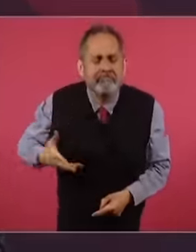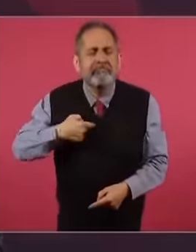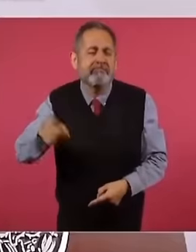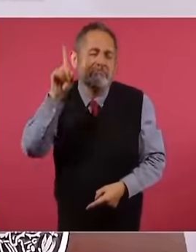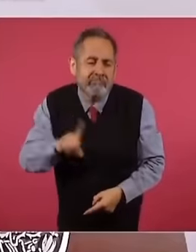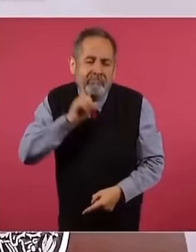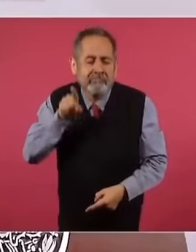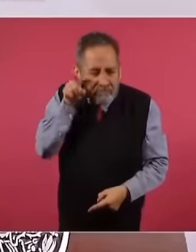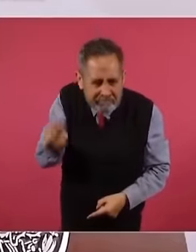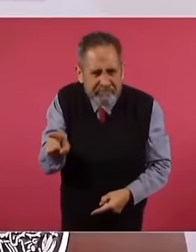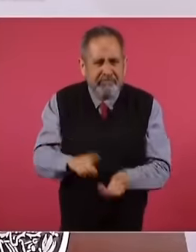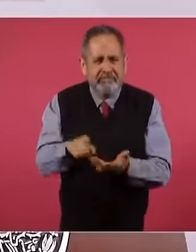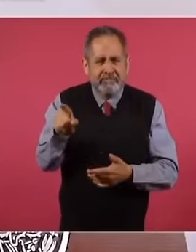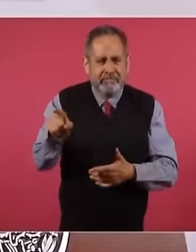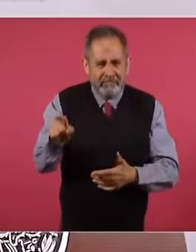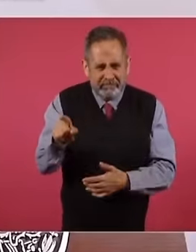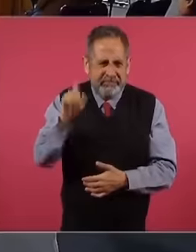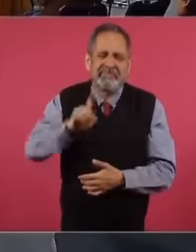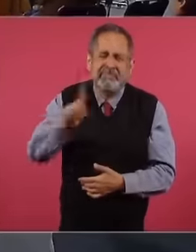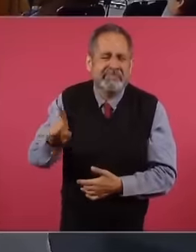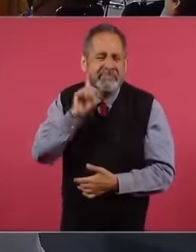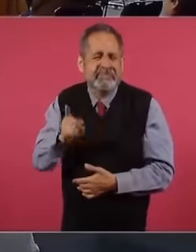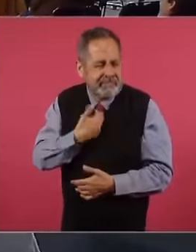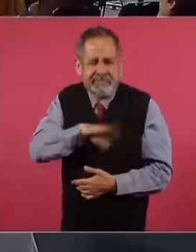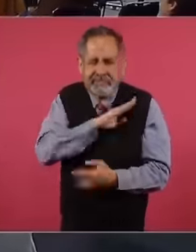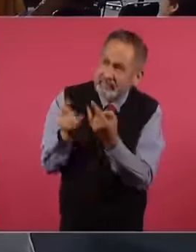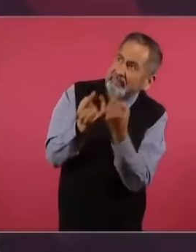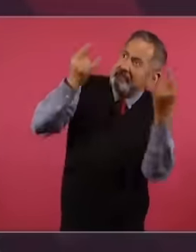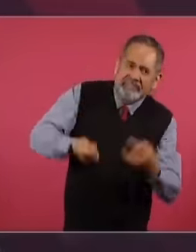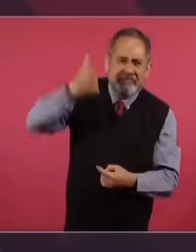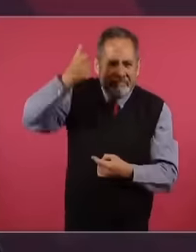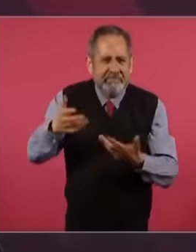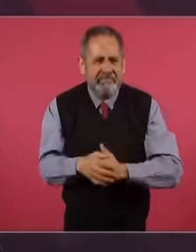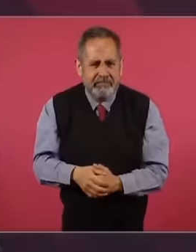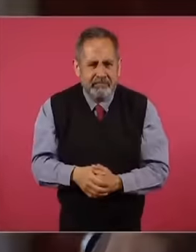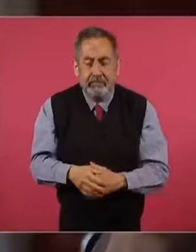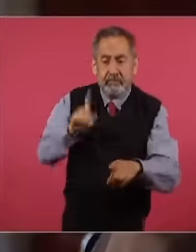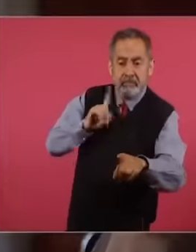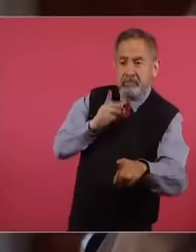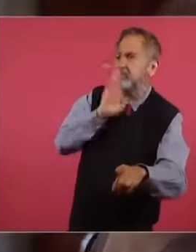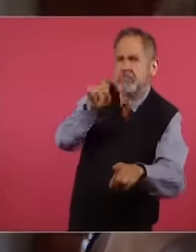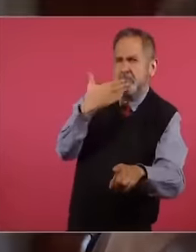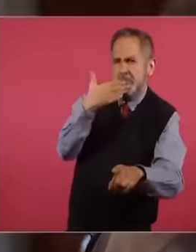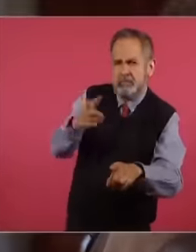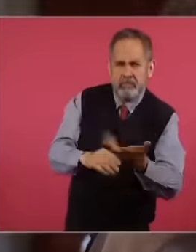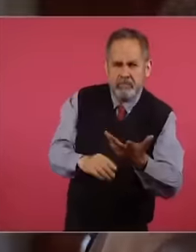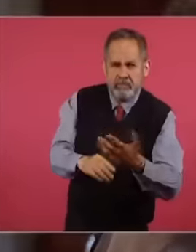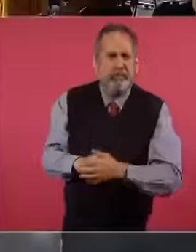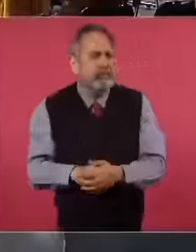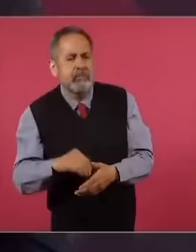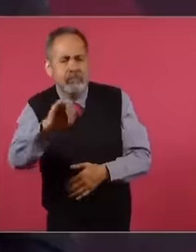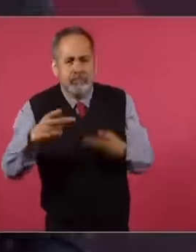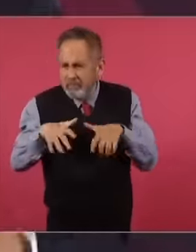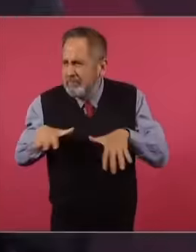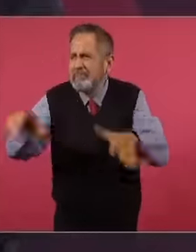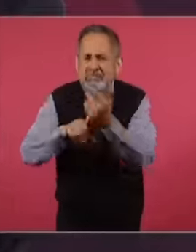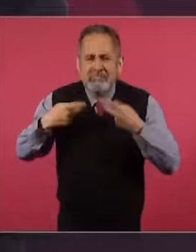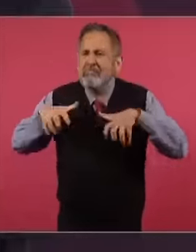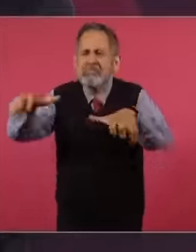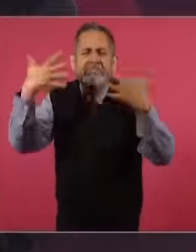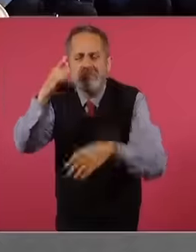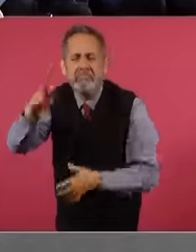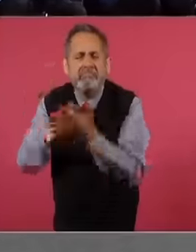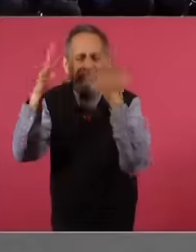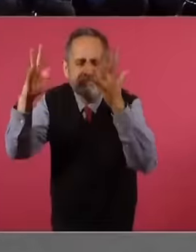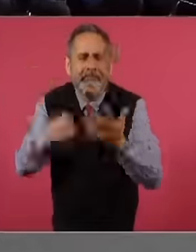que una mujer no sea presidenta. Es histórico. No está mal que usted les pida aplausos y ah, que ellos no los acepten. No, un aplauso para el pueblo de México. Ah, bueno, ahí